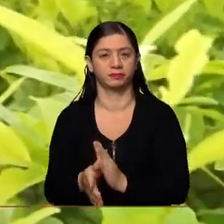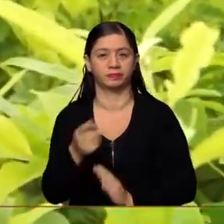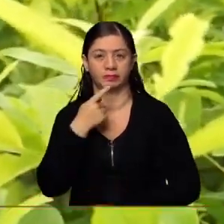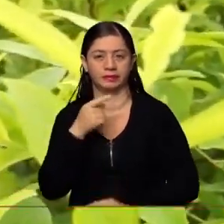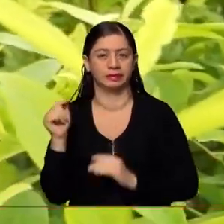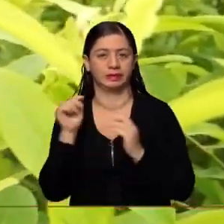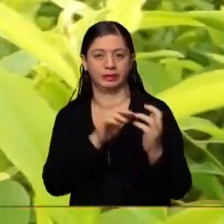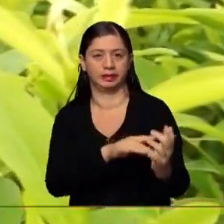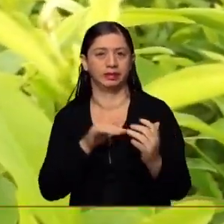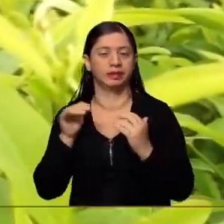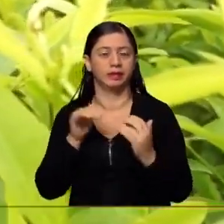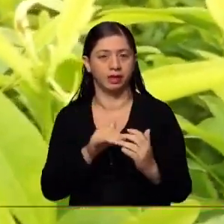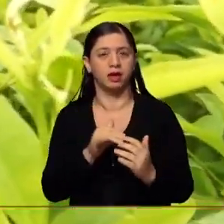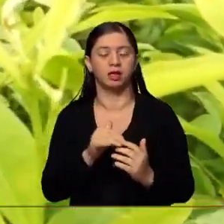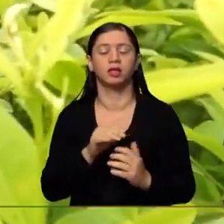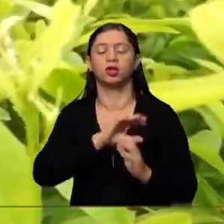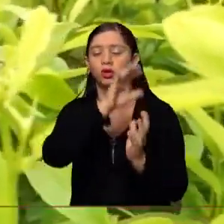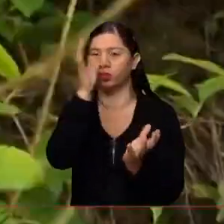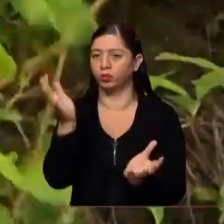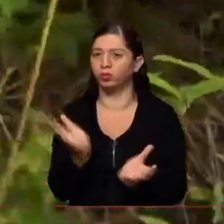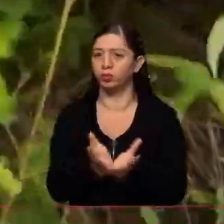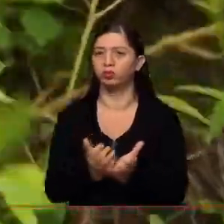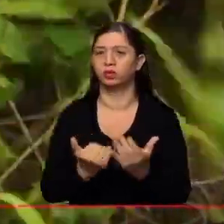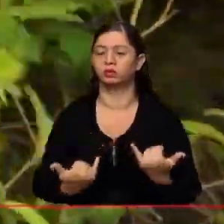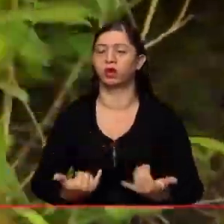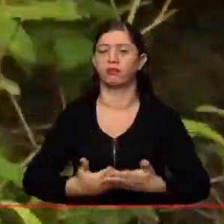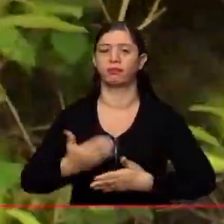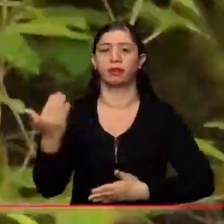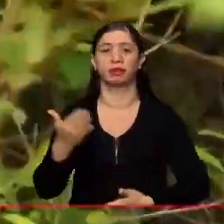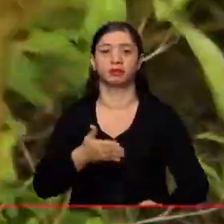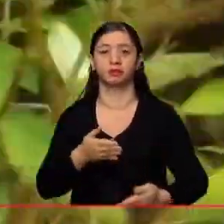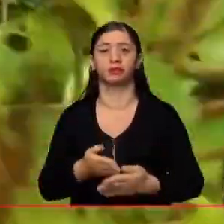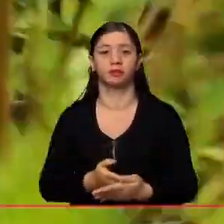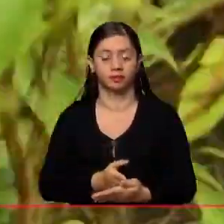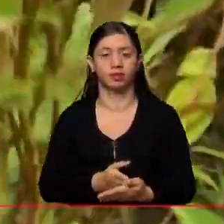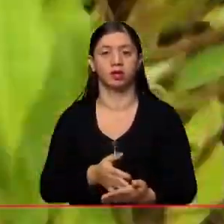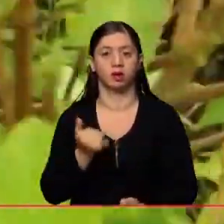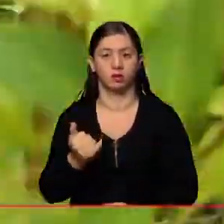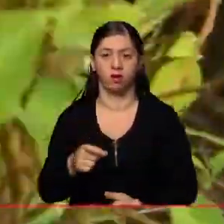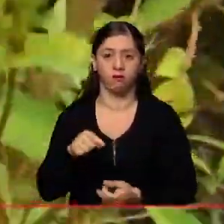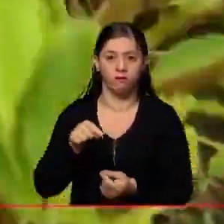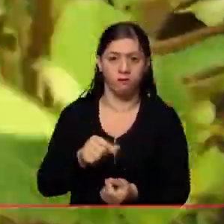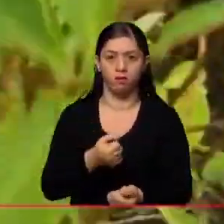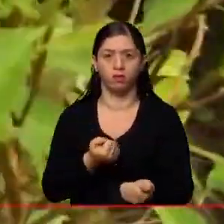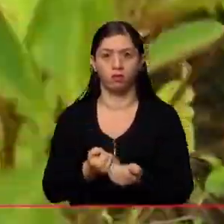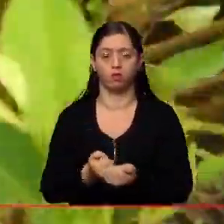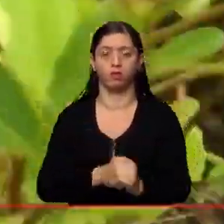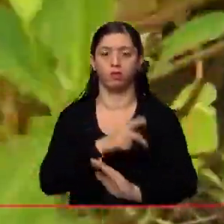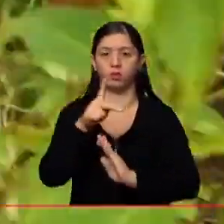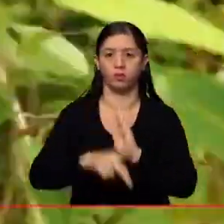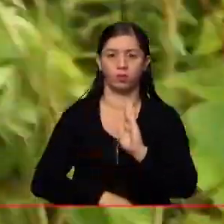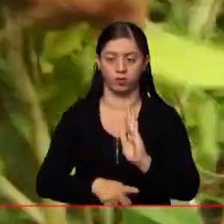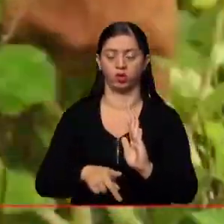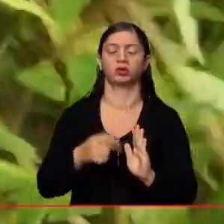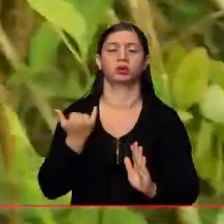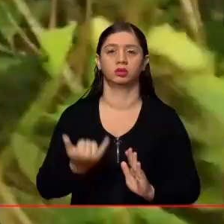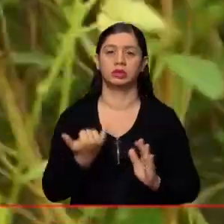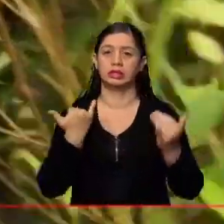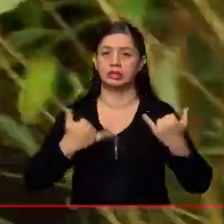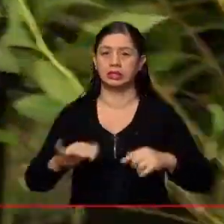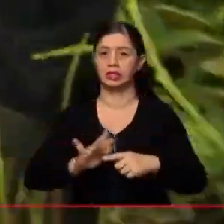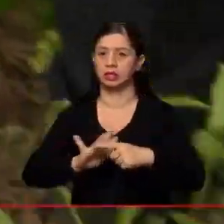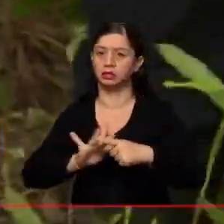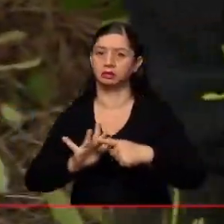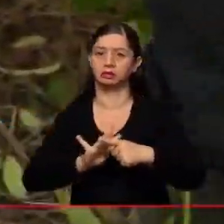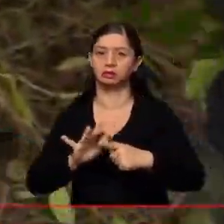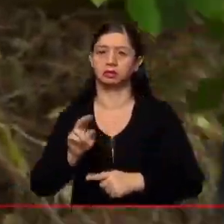guerra contra las drogas en el mundo ha fracasado, razón por la cual pidió apoyo financiero para el programa Acuerdos de Raíz, que ya se está implementando